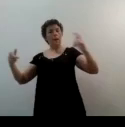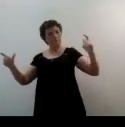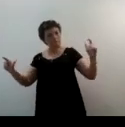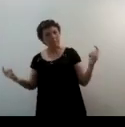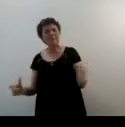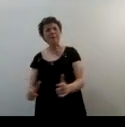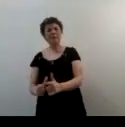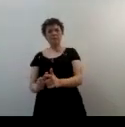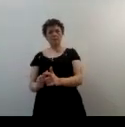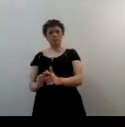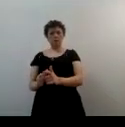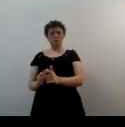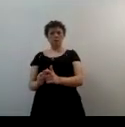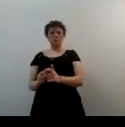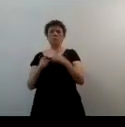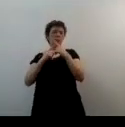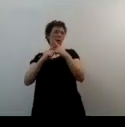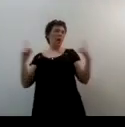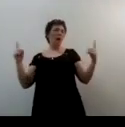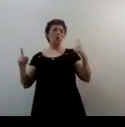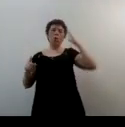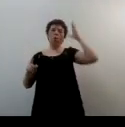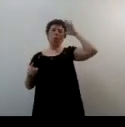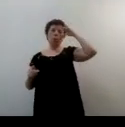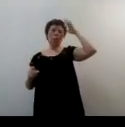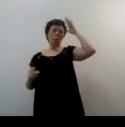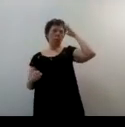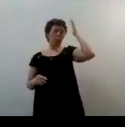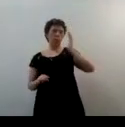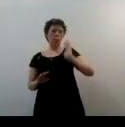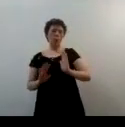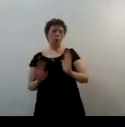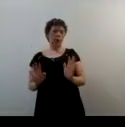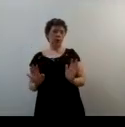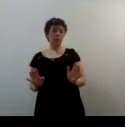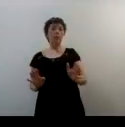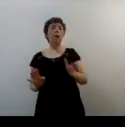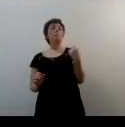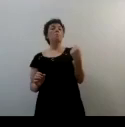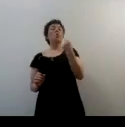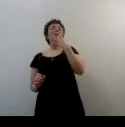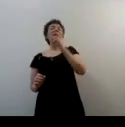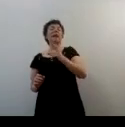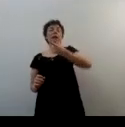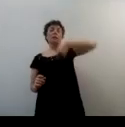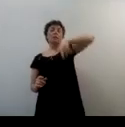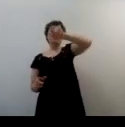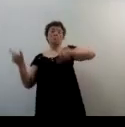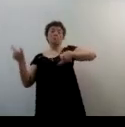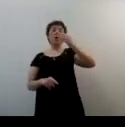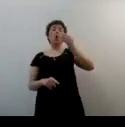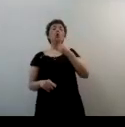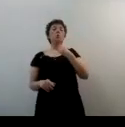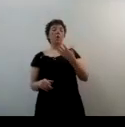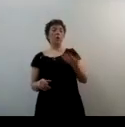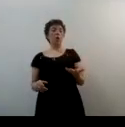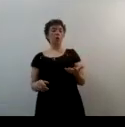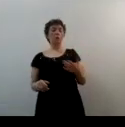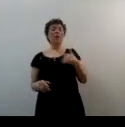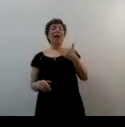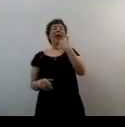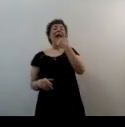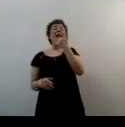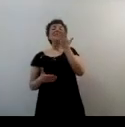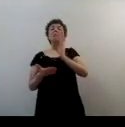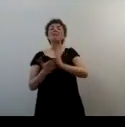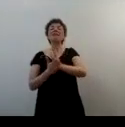desperdicia al año. Y claro, ahí el poder lo tiene el consumidor, porque es que casi la mitad de la comida total que se